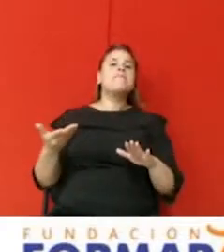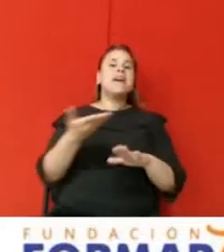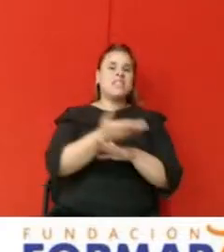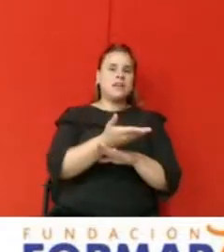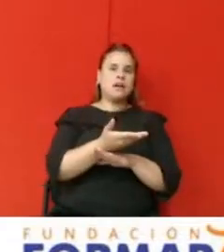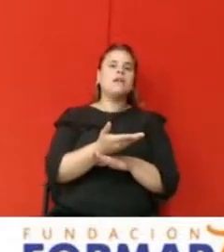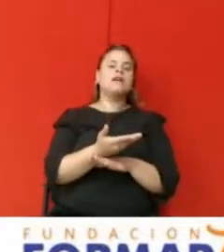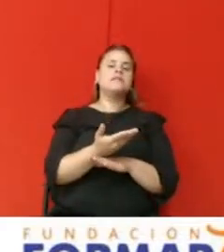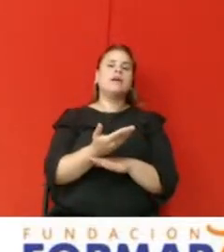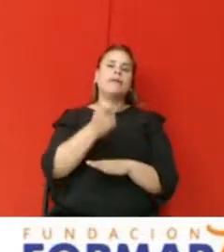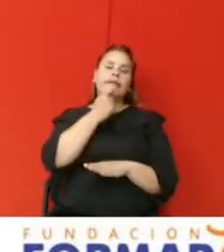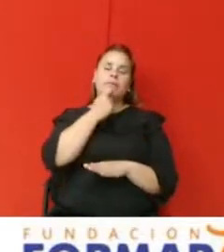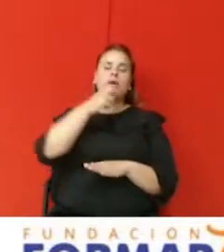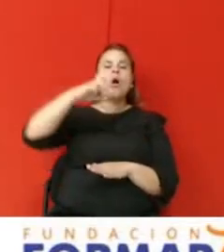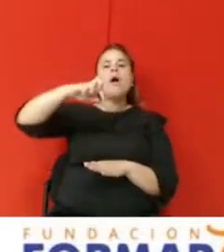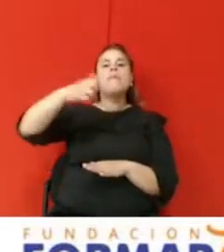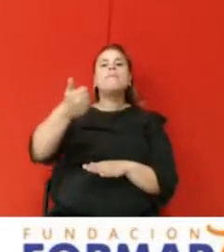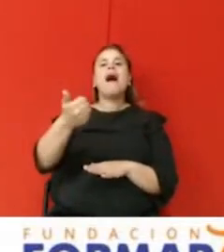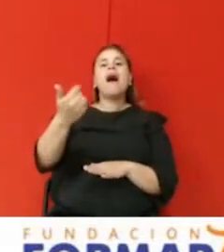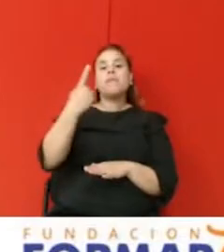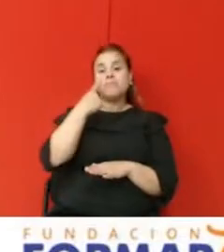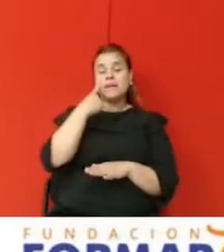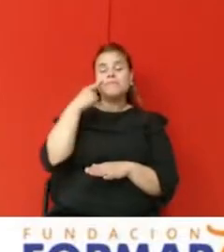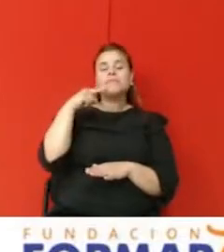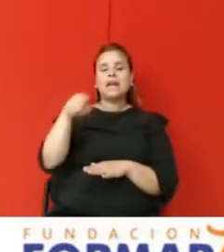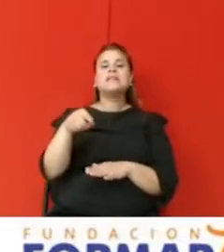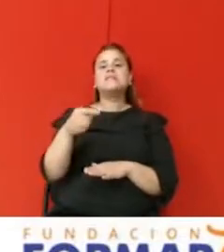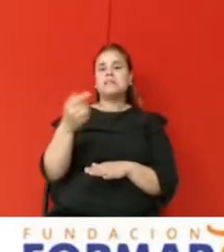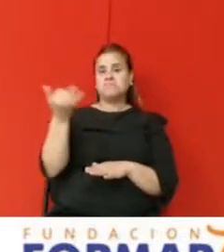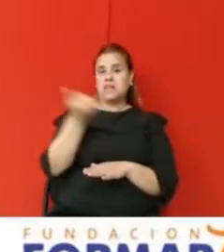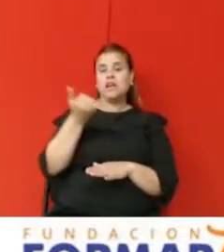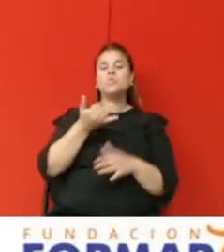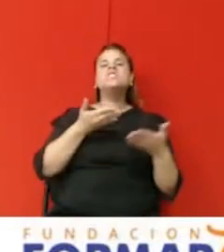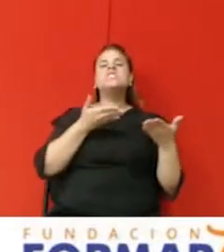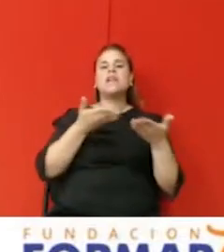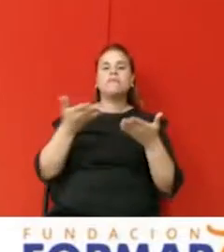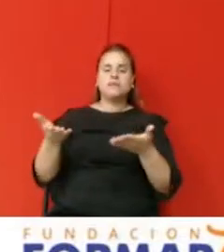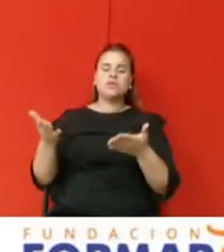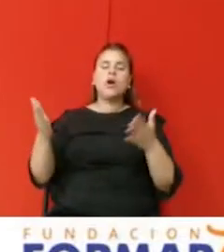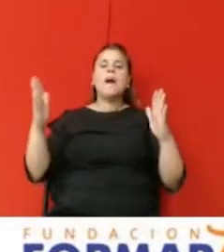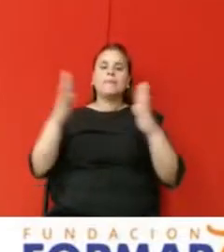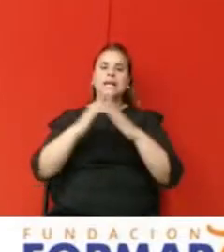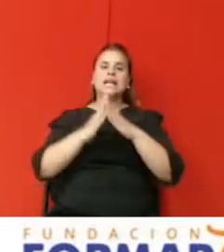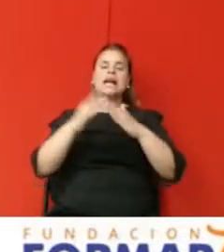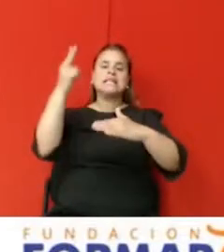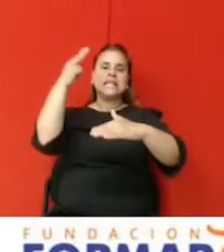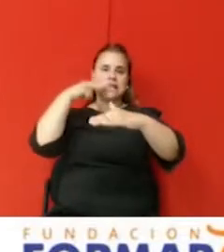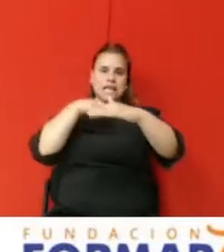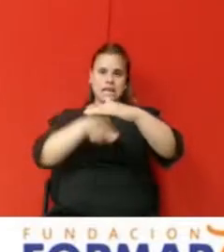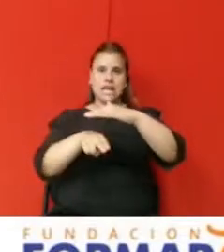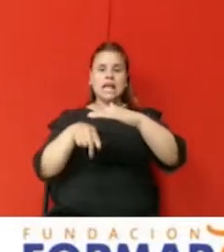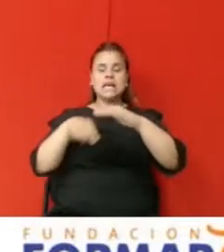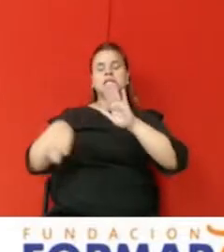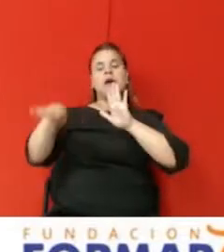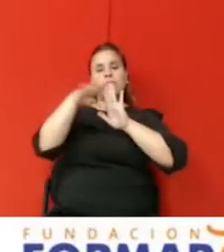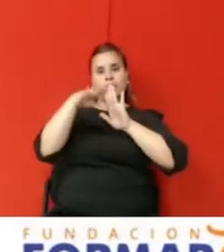PAMI tiene un servicio, una prestación de internación domiciliaria integral muy abarcativa